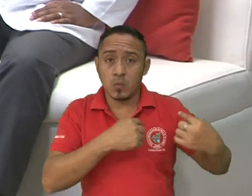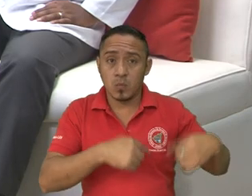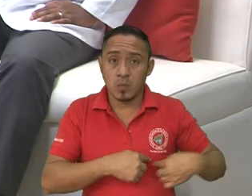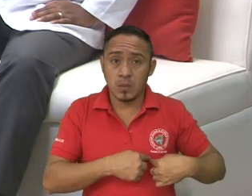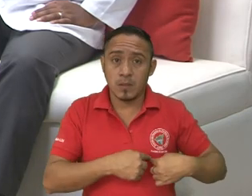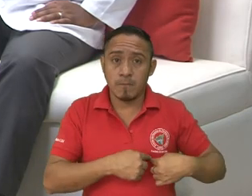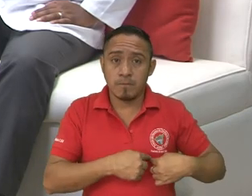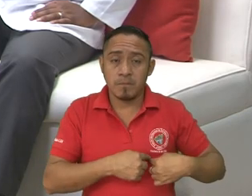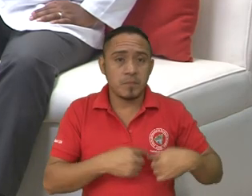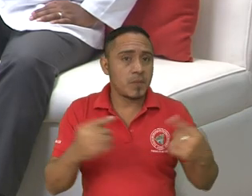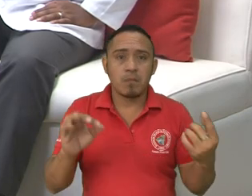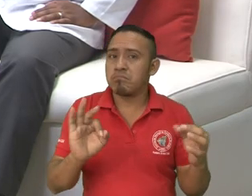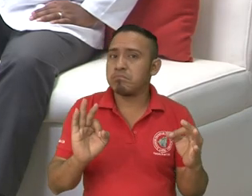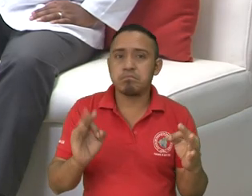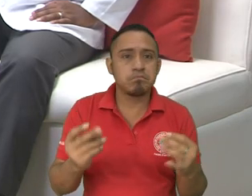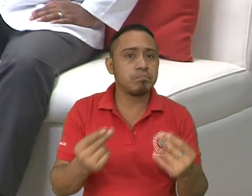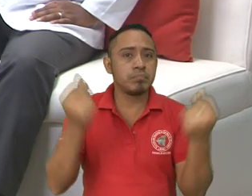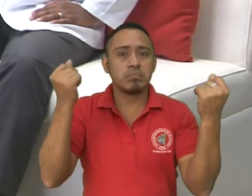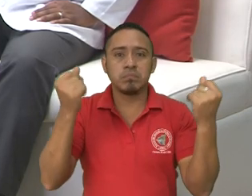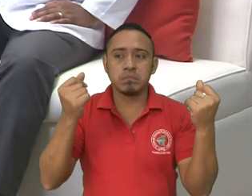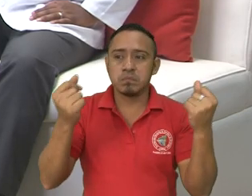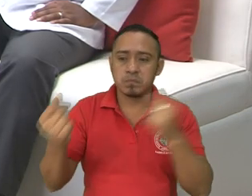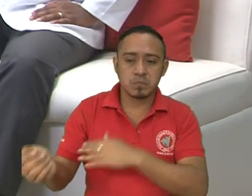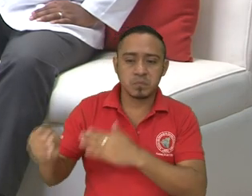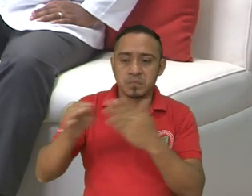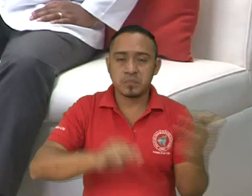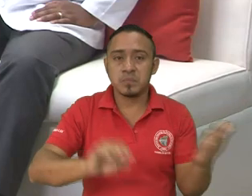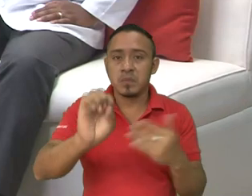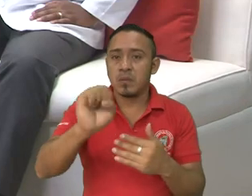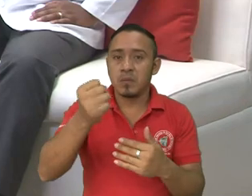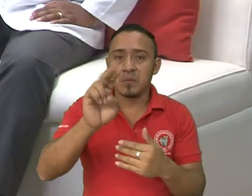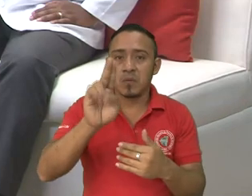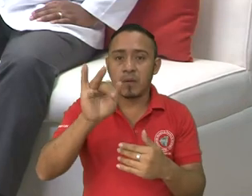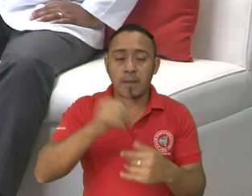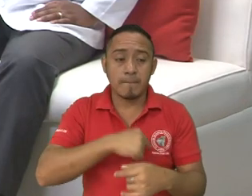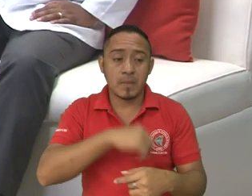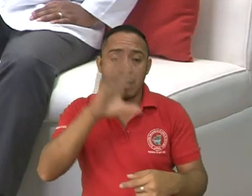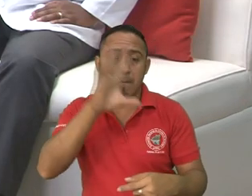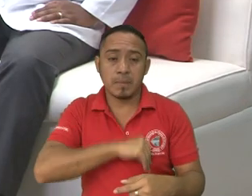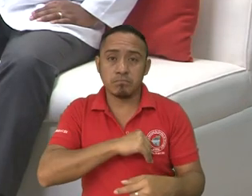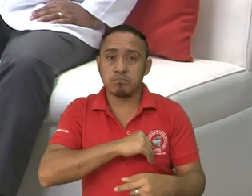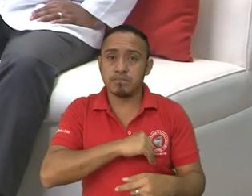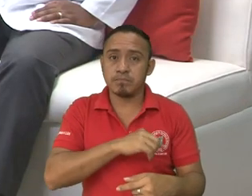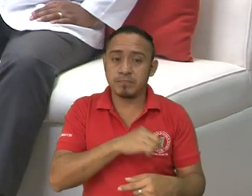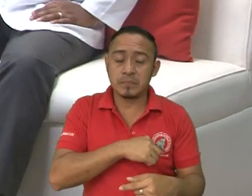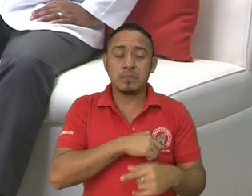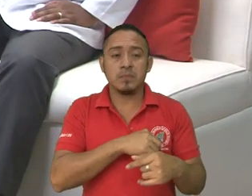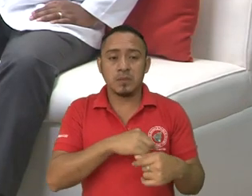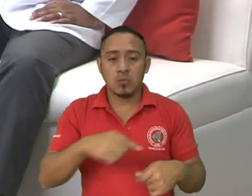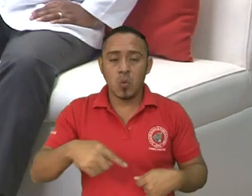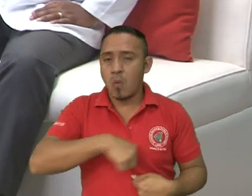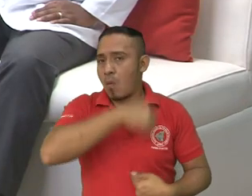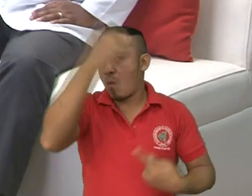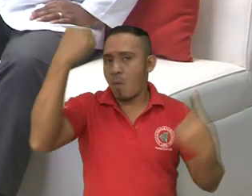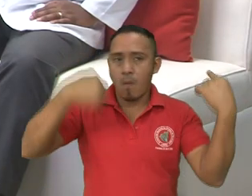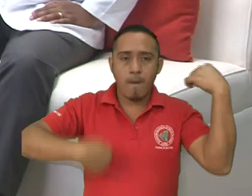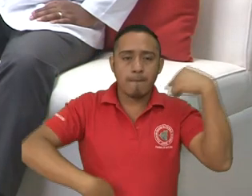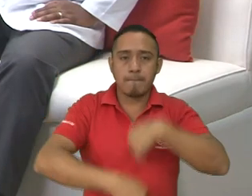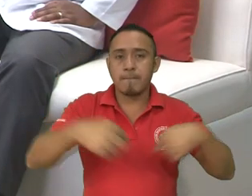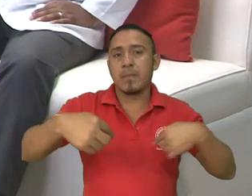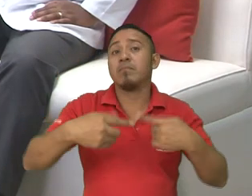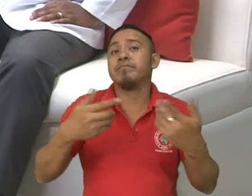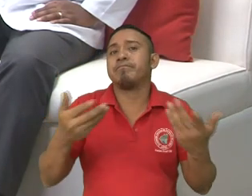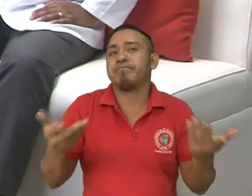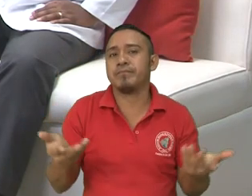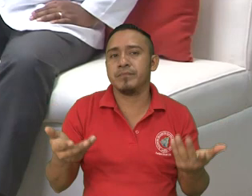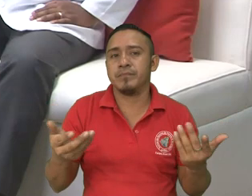un síntoma específico, en donde lo que va a originar es la parada del corazón y esta va a afectar todos los órganos,